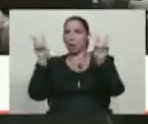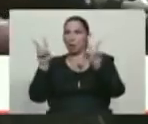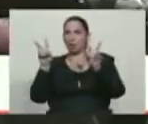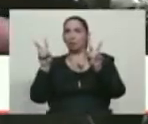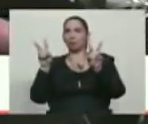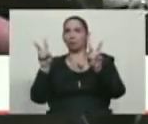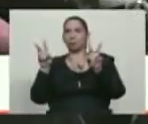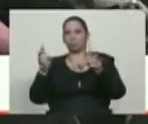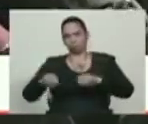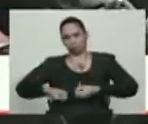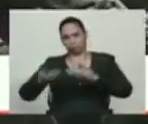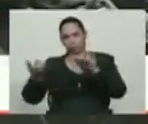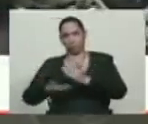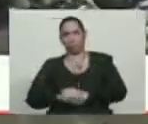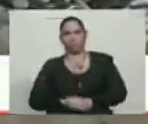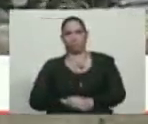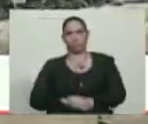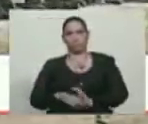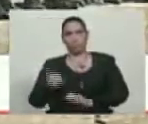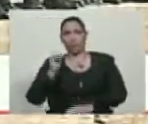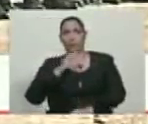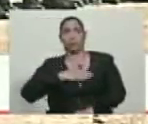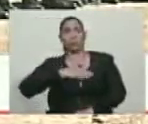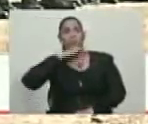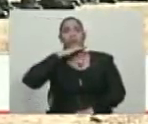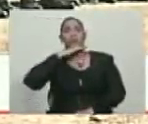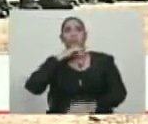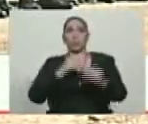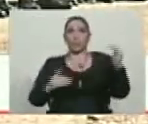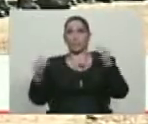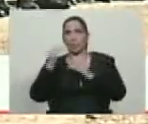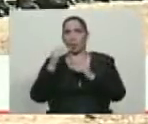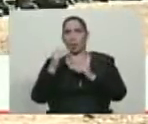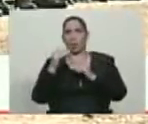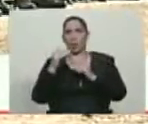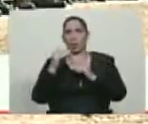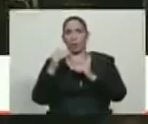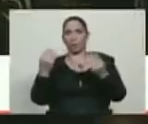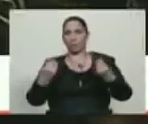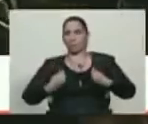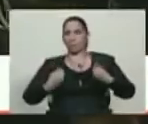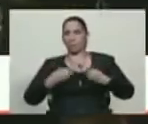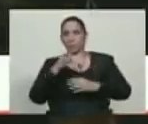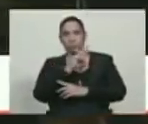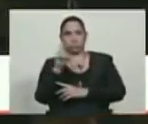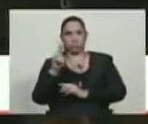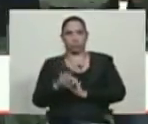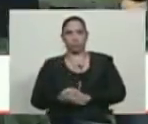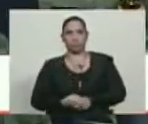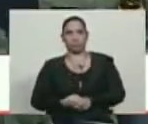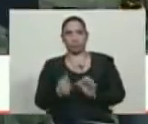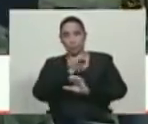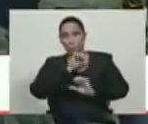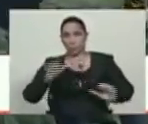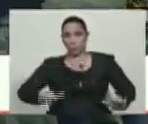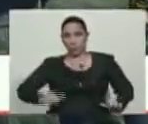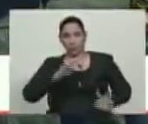Se los regalamos, porque hay suficiente moral aquí para mantener en pie y viva la República. Una Guardia